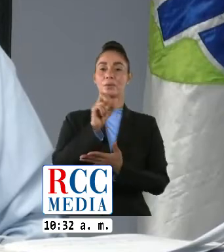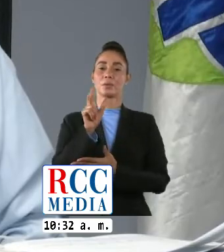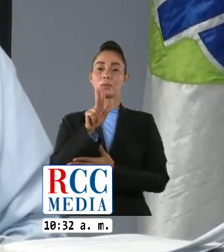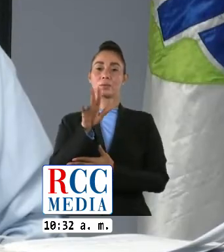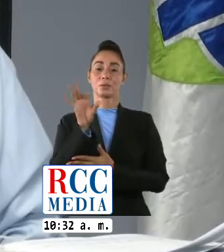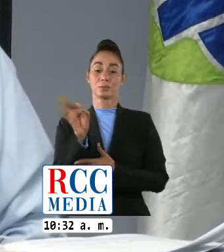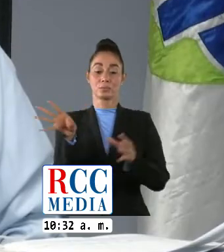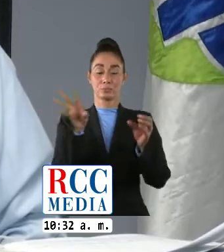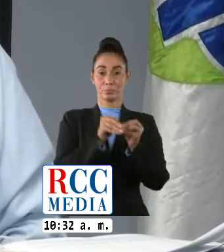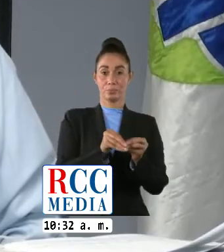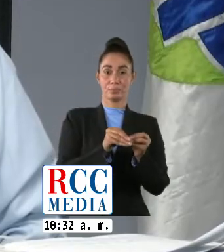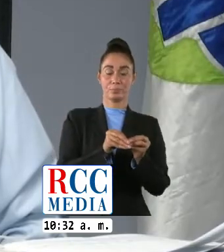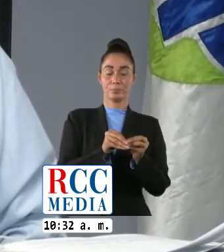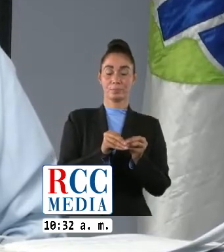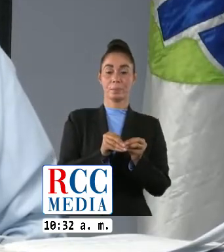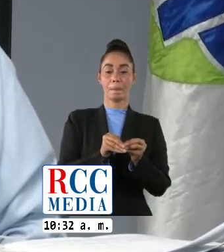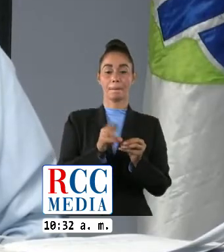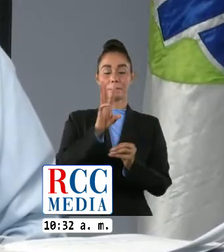2.139 acumulados,